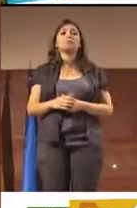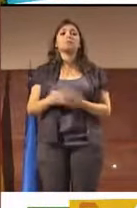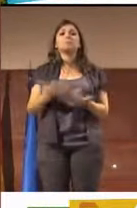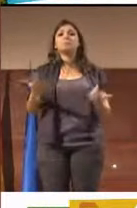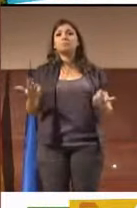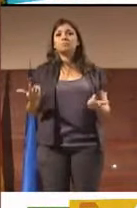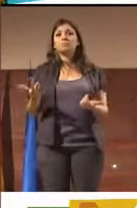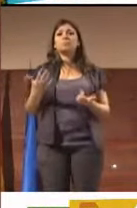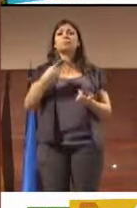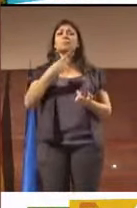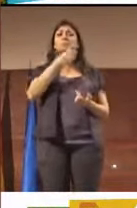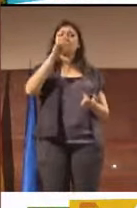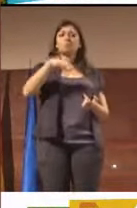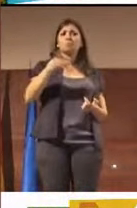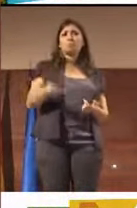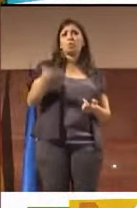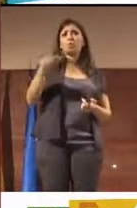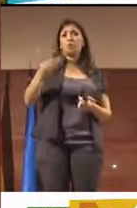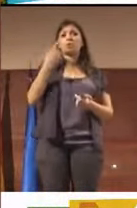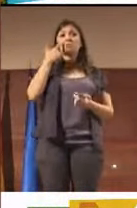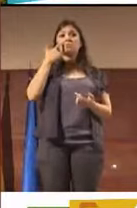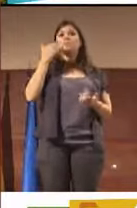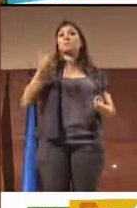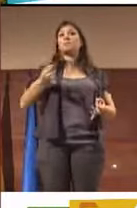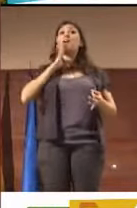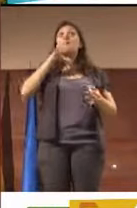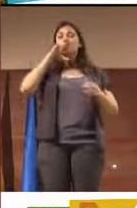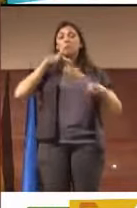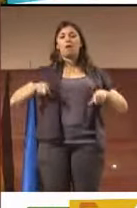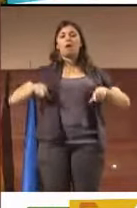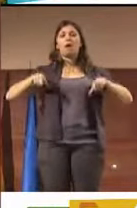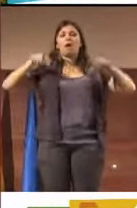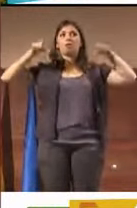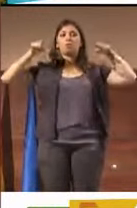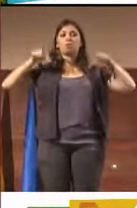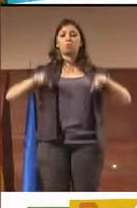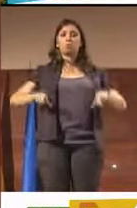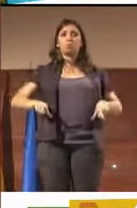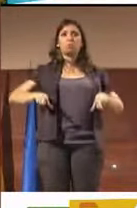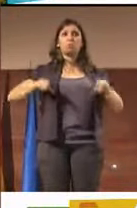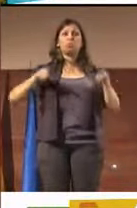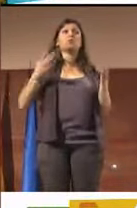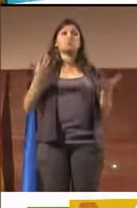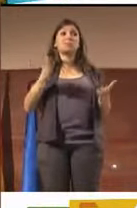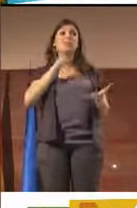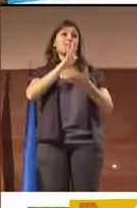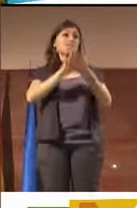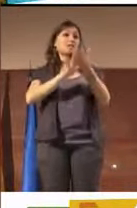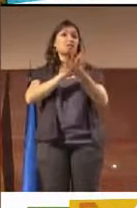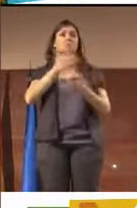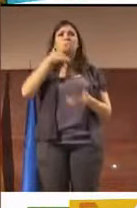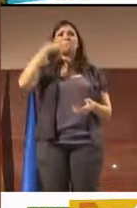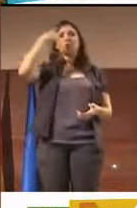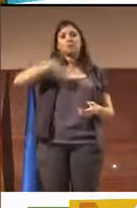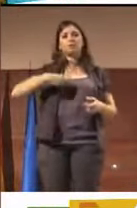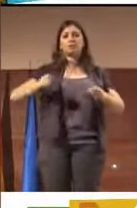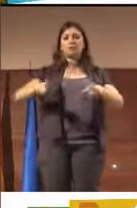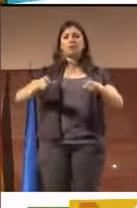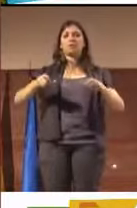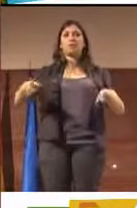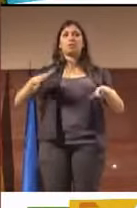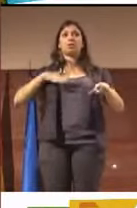que pueda. Esto sí que es muy importante combinarlo siempre con la regulación de altura, porque lo que estamos hablando, si queremos que una persona en silla de ruedas